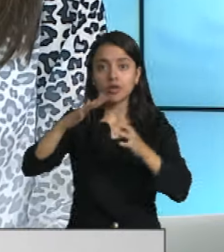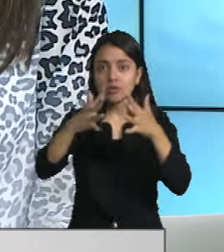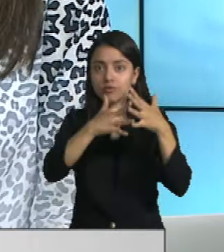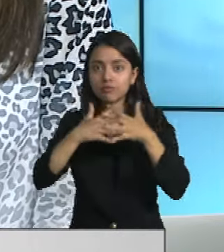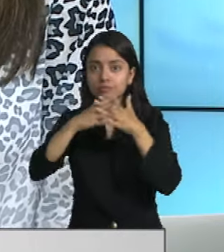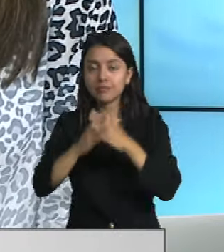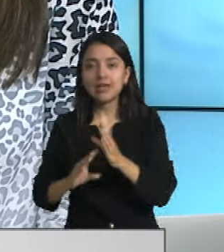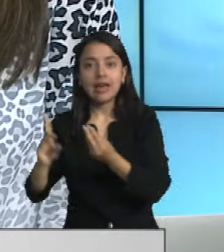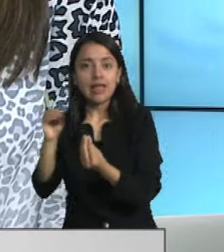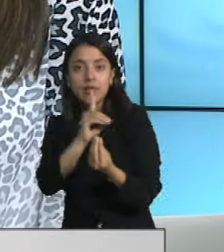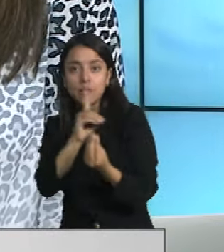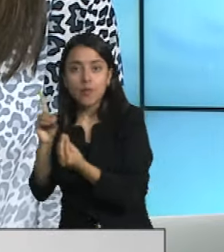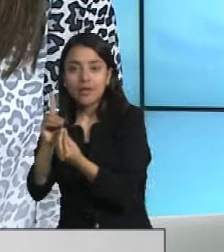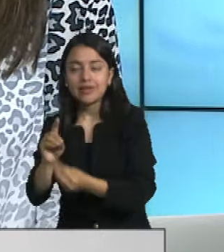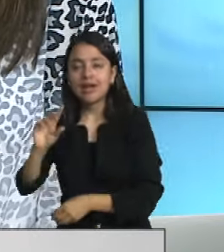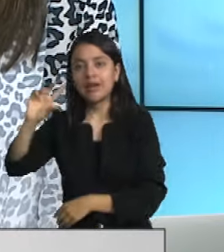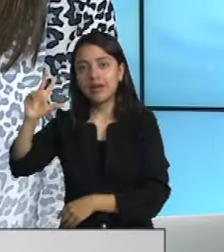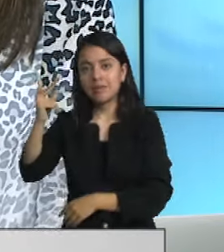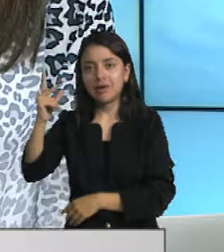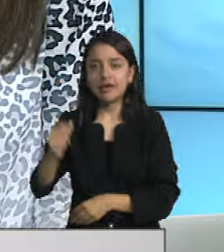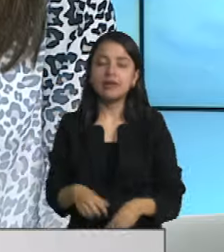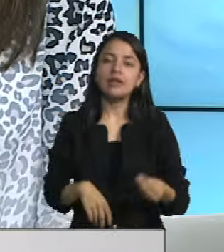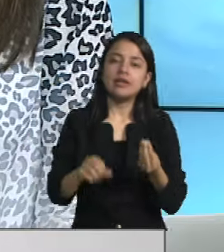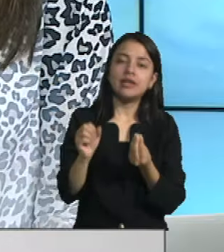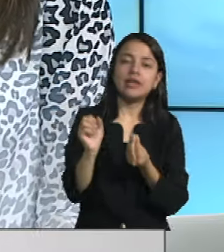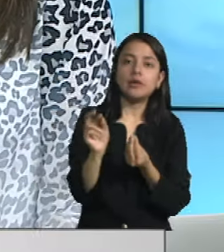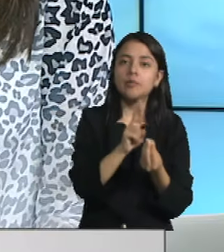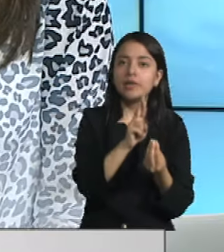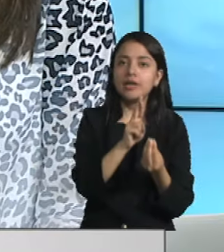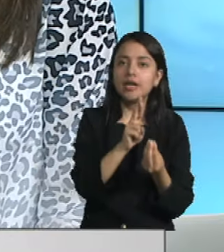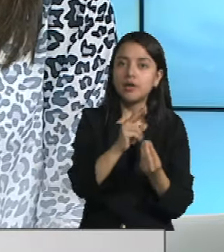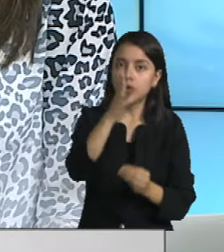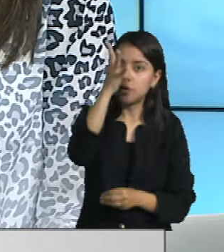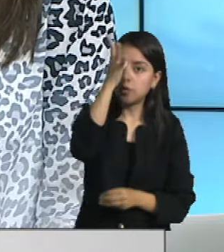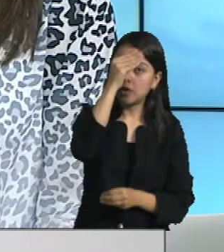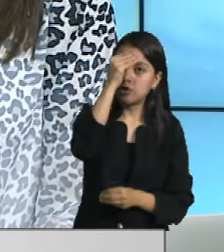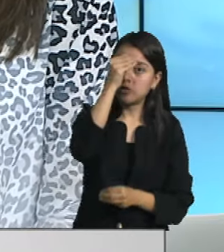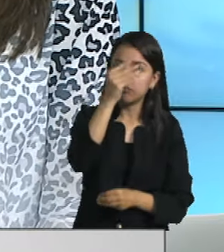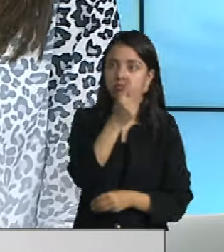demócrata Kamala Harris y el republicano Donald Trump, han generado polémica en las últimas